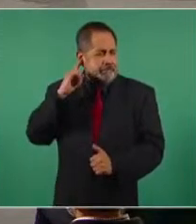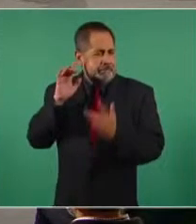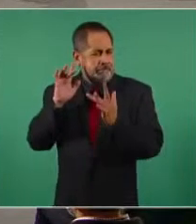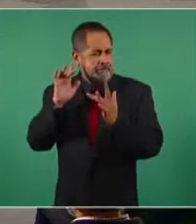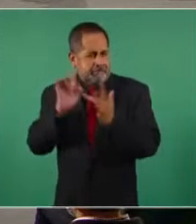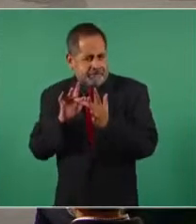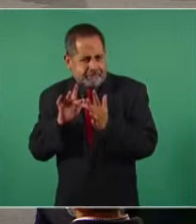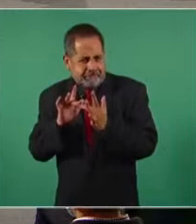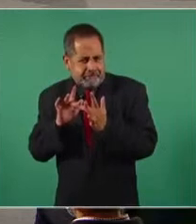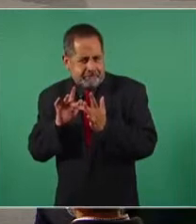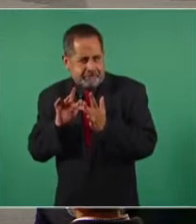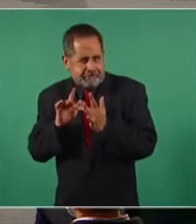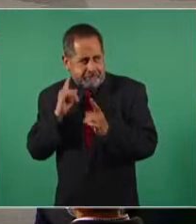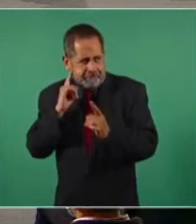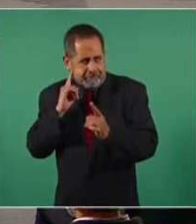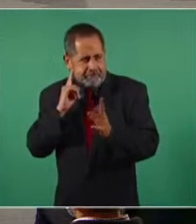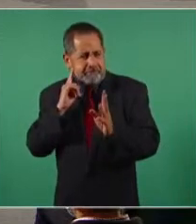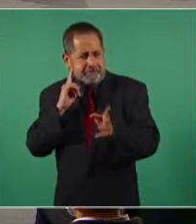clases